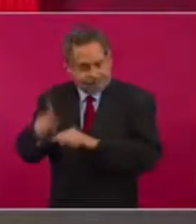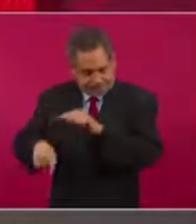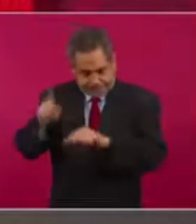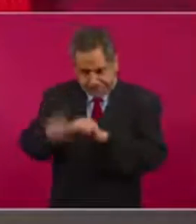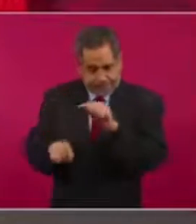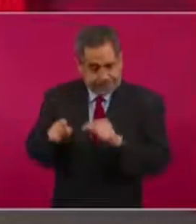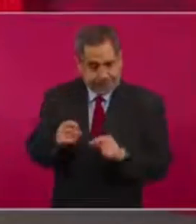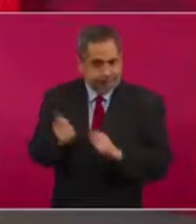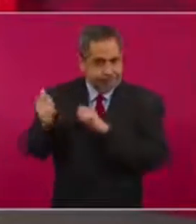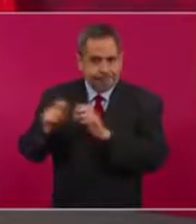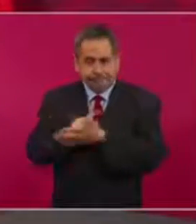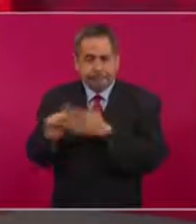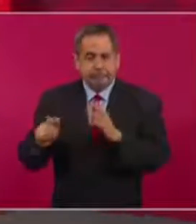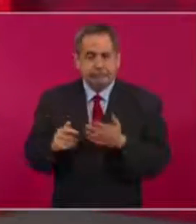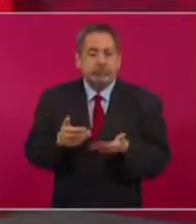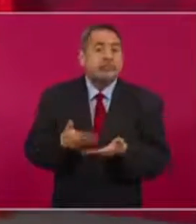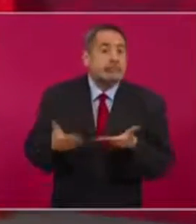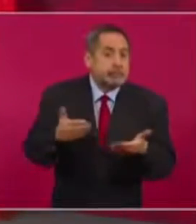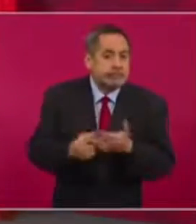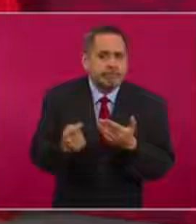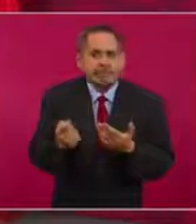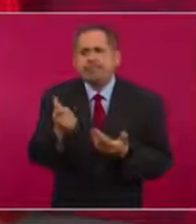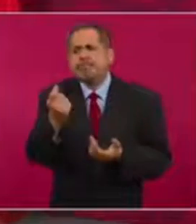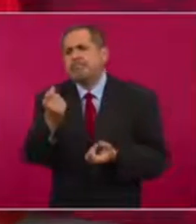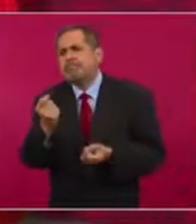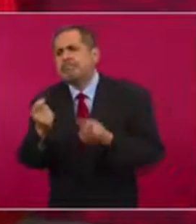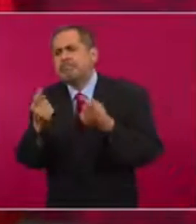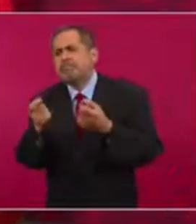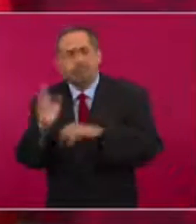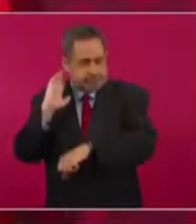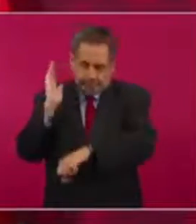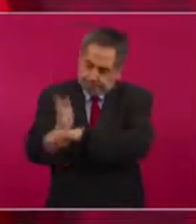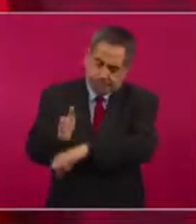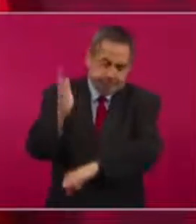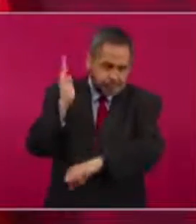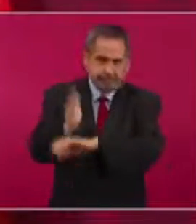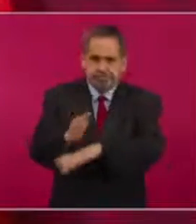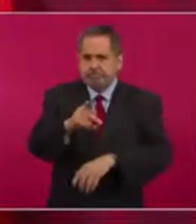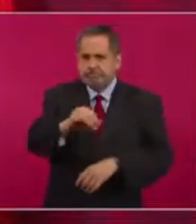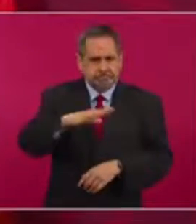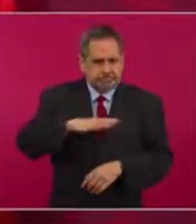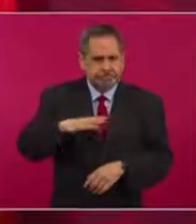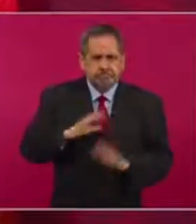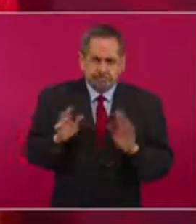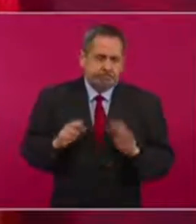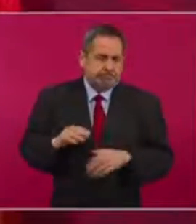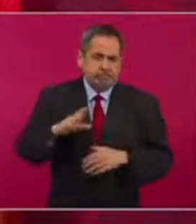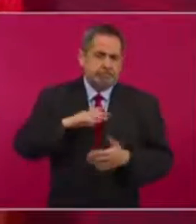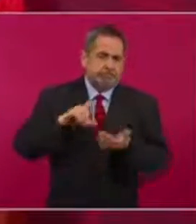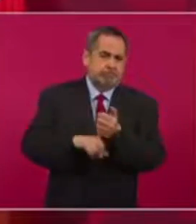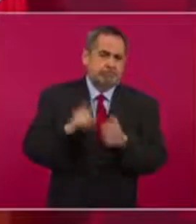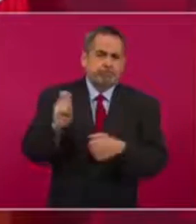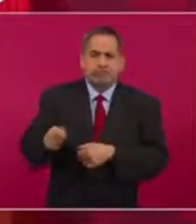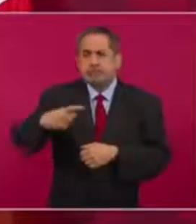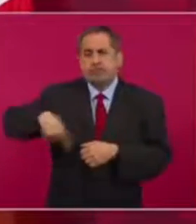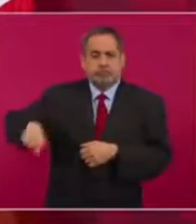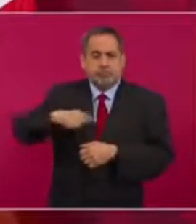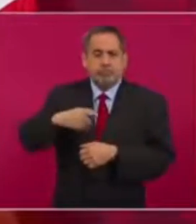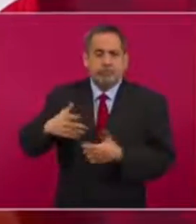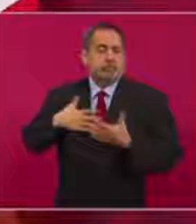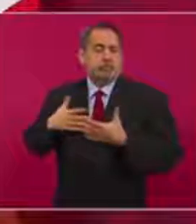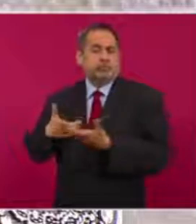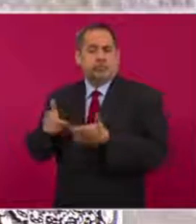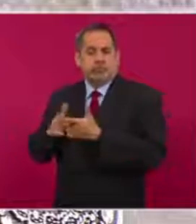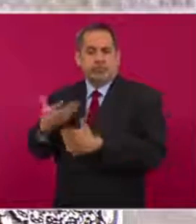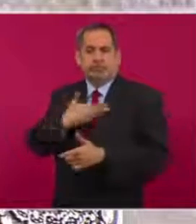Son mínimos y se castigan en lo que es el Poder Ejecutivo. Y vamos